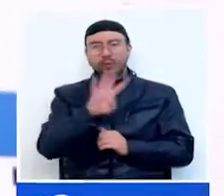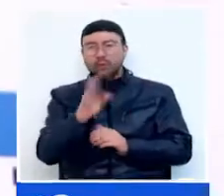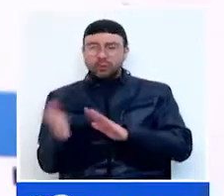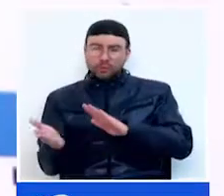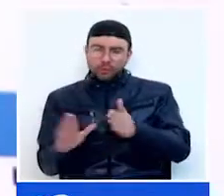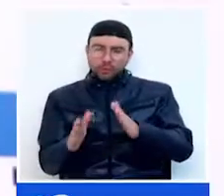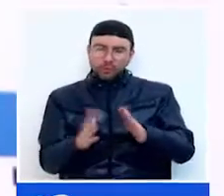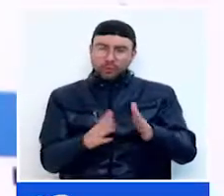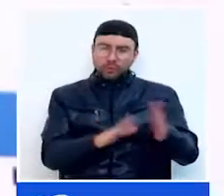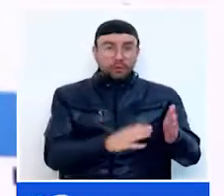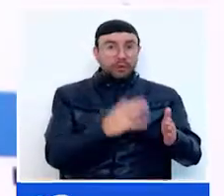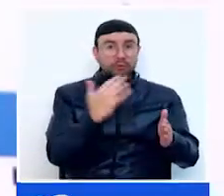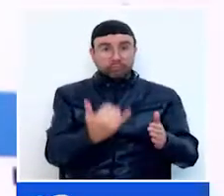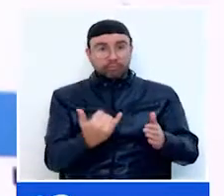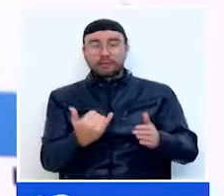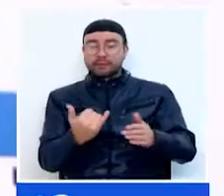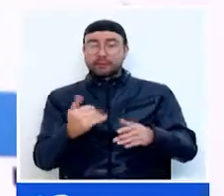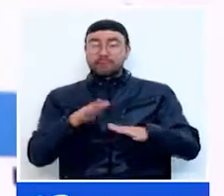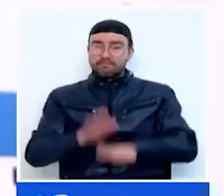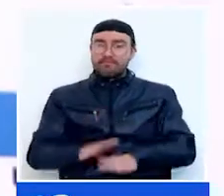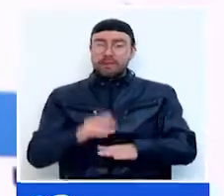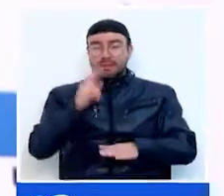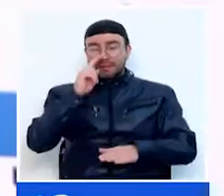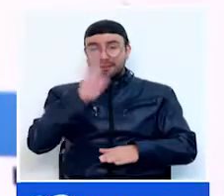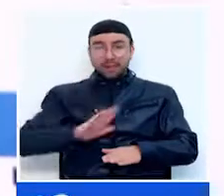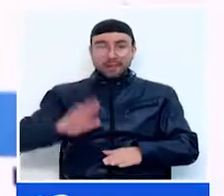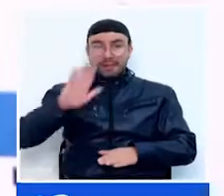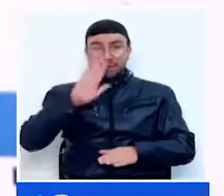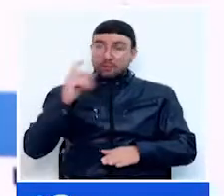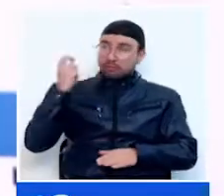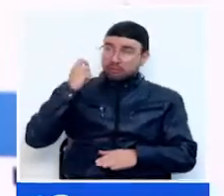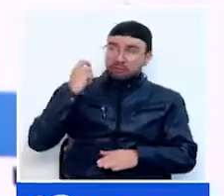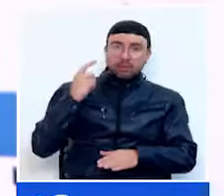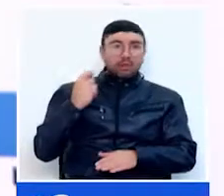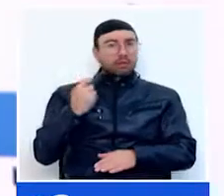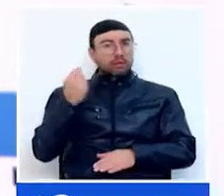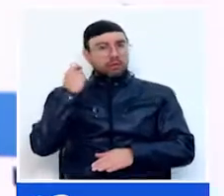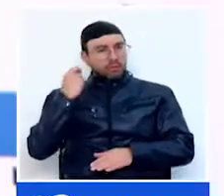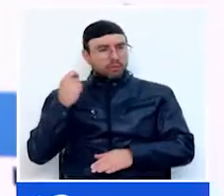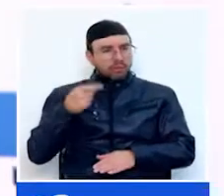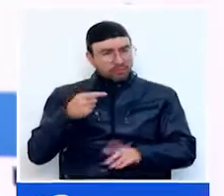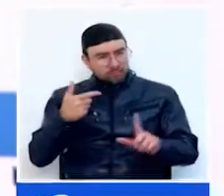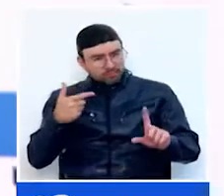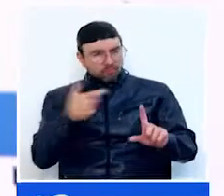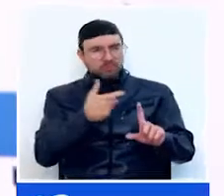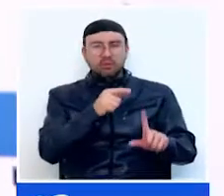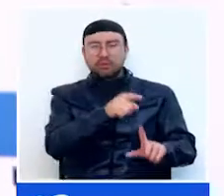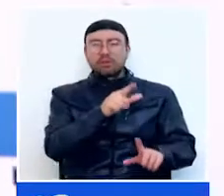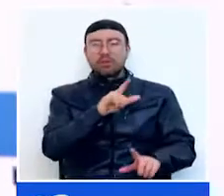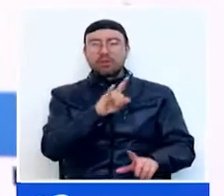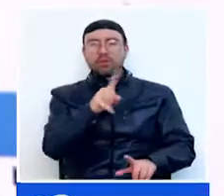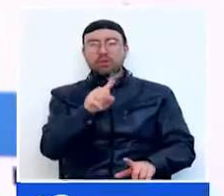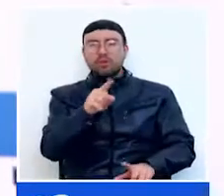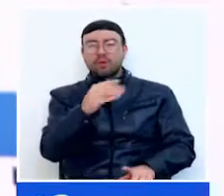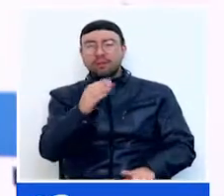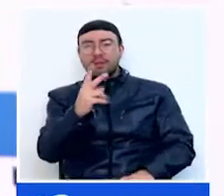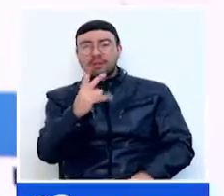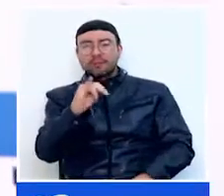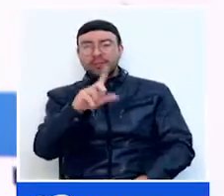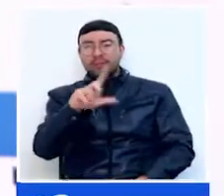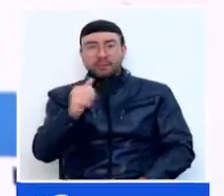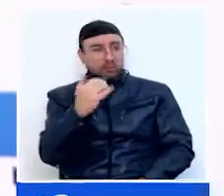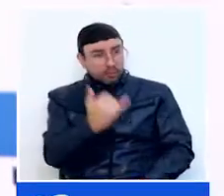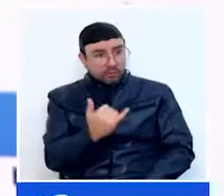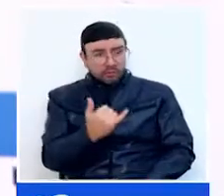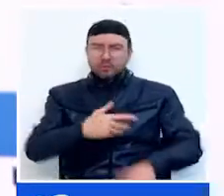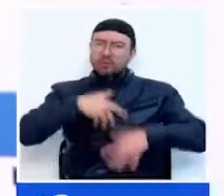fallecidos que hoy se registran en medio del paro nacional y el reciente intento de asesinato al joven Lucas Villa, el mensaje durante las movilizaciones